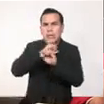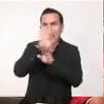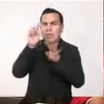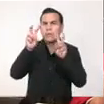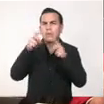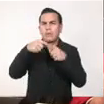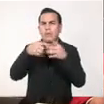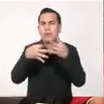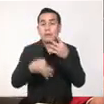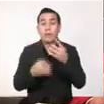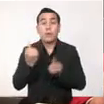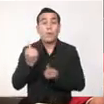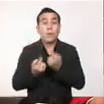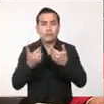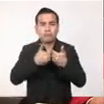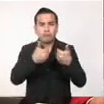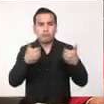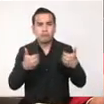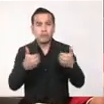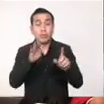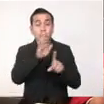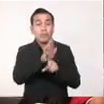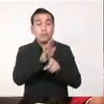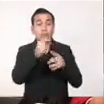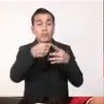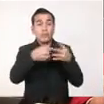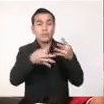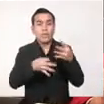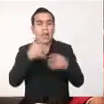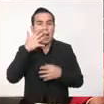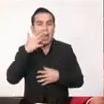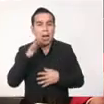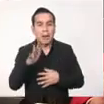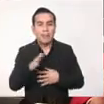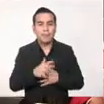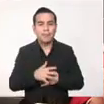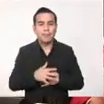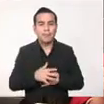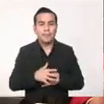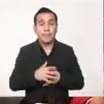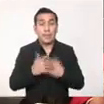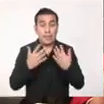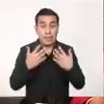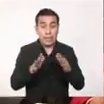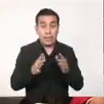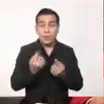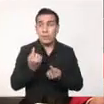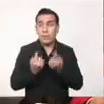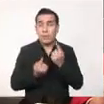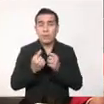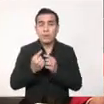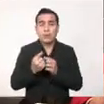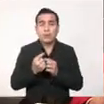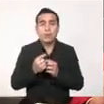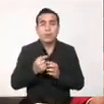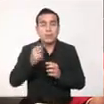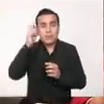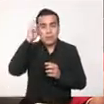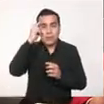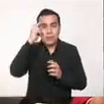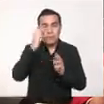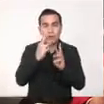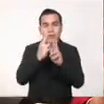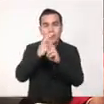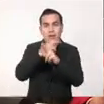jurisprudencia, y el apartamiento de su misma jurisprudencia. Por ejemplo, hay un mandato en la reforma del